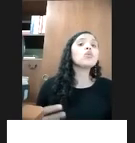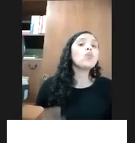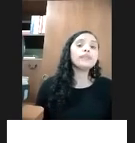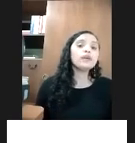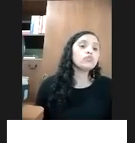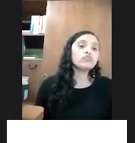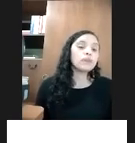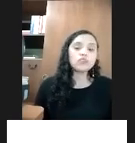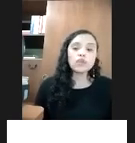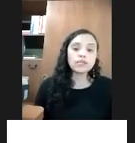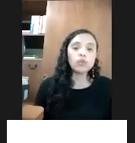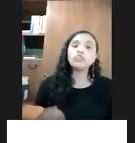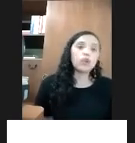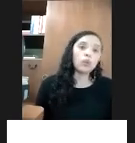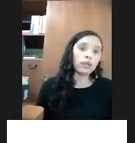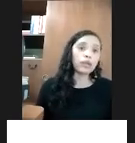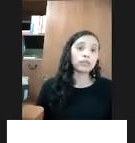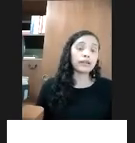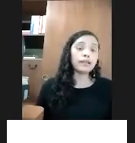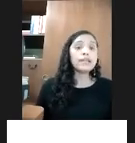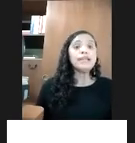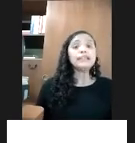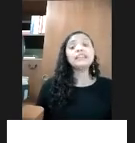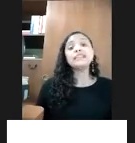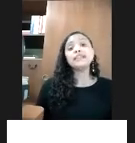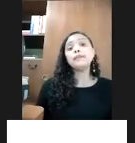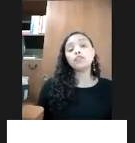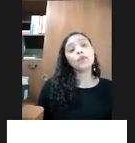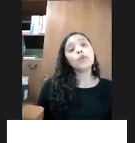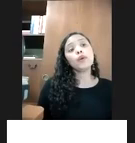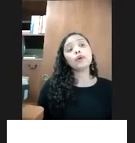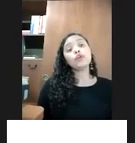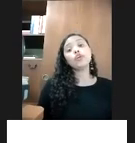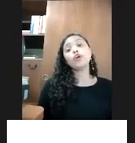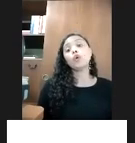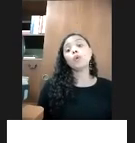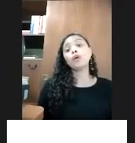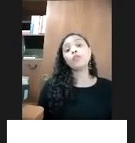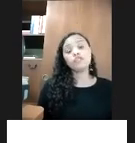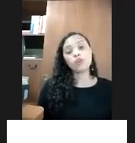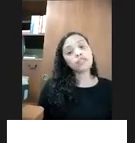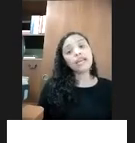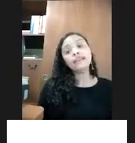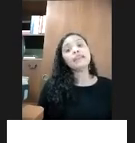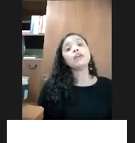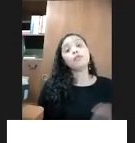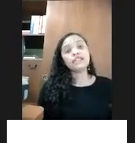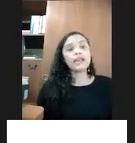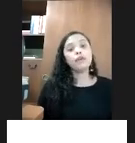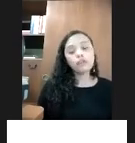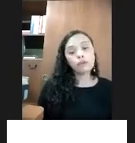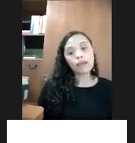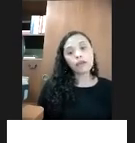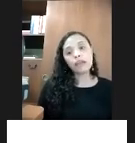además no cuentan con un servicio de salud que los pueda dotar. 37% de los encuestados nos dijo que lo compra con dificultad, y como ya